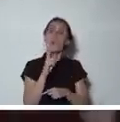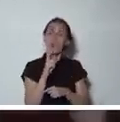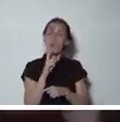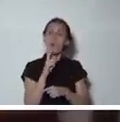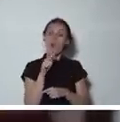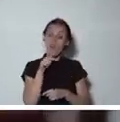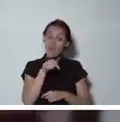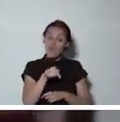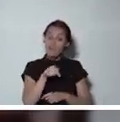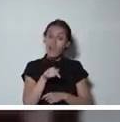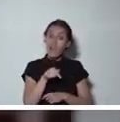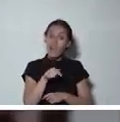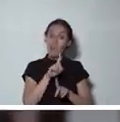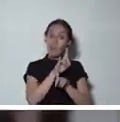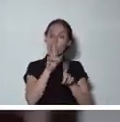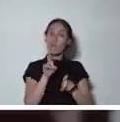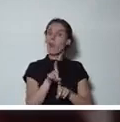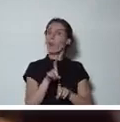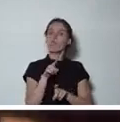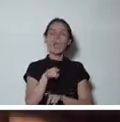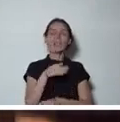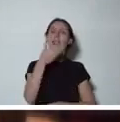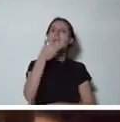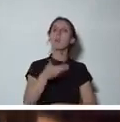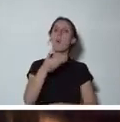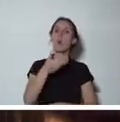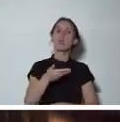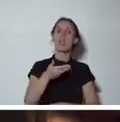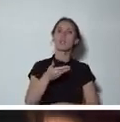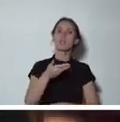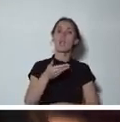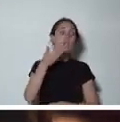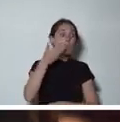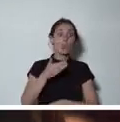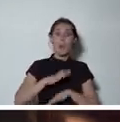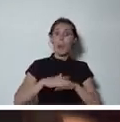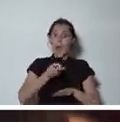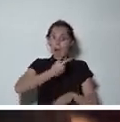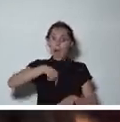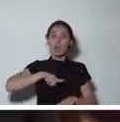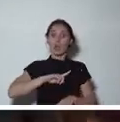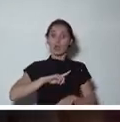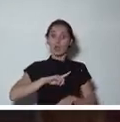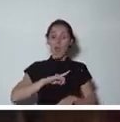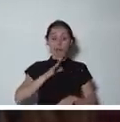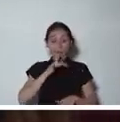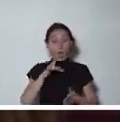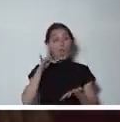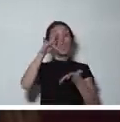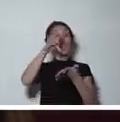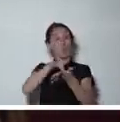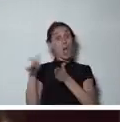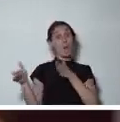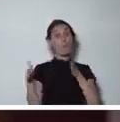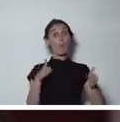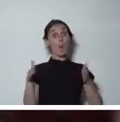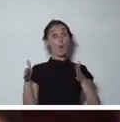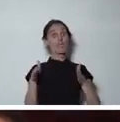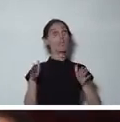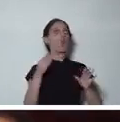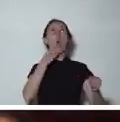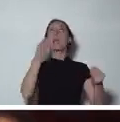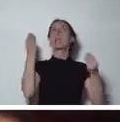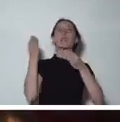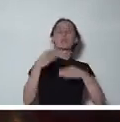nosotras es es tan clave es tan central tan necesaria y tan pertinente en este momento histórico y